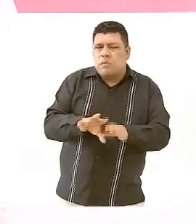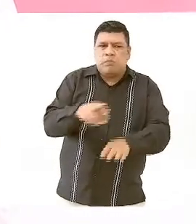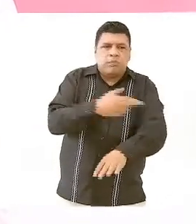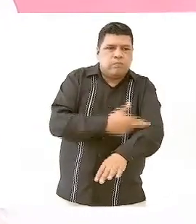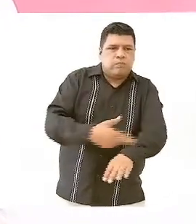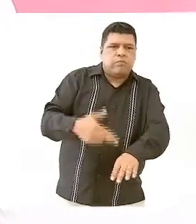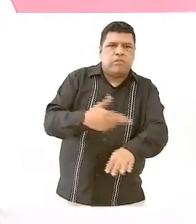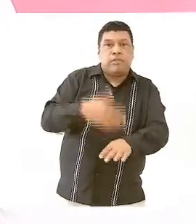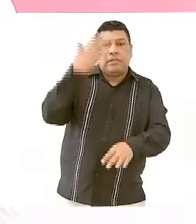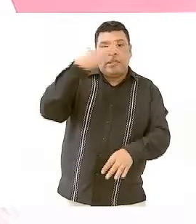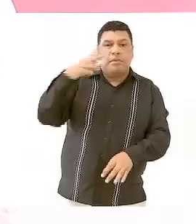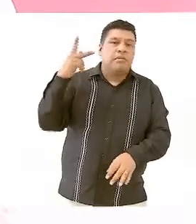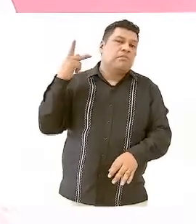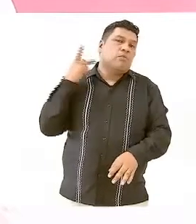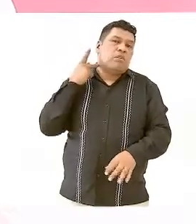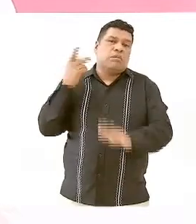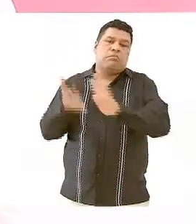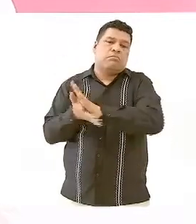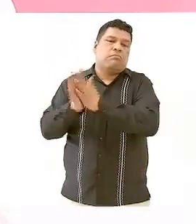Política es tiempo,